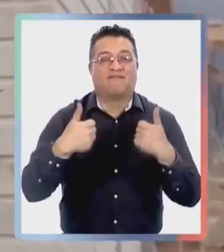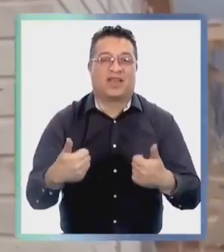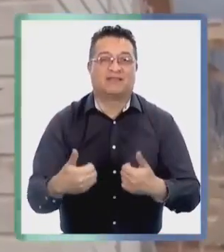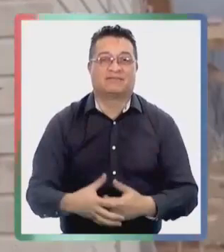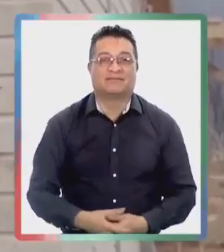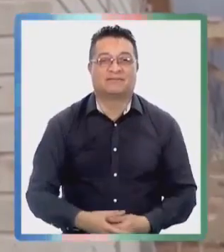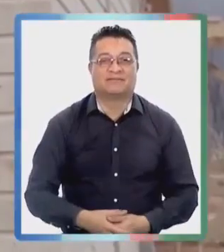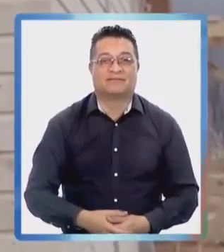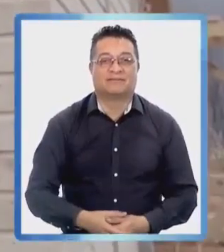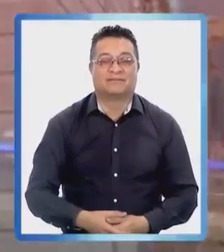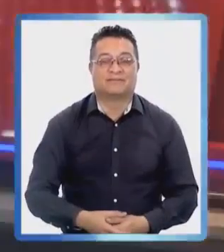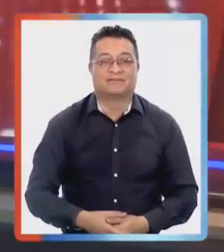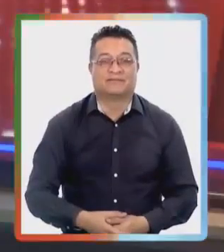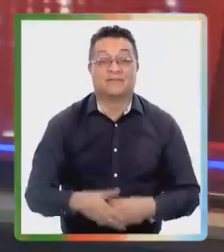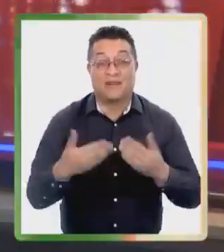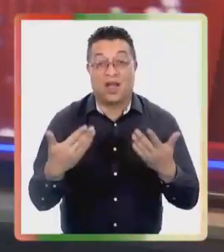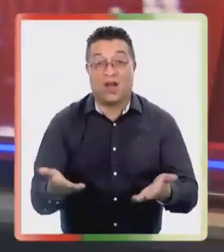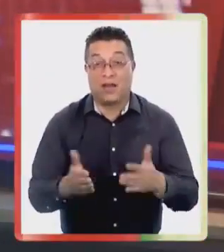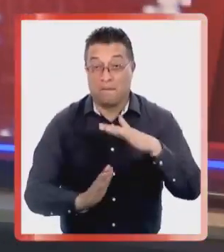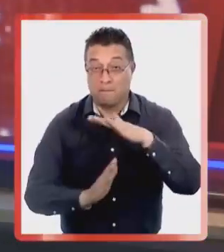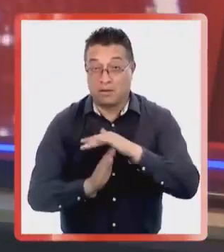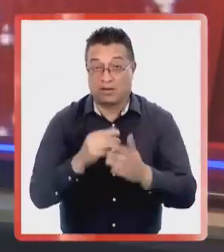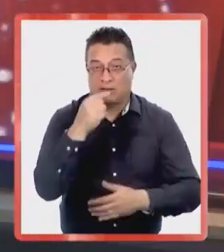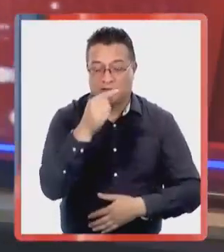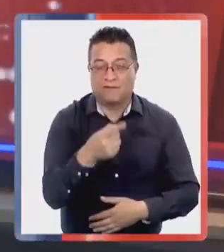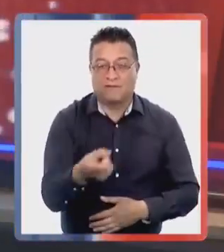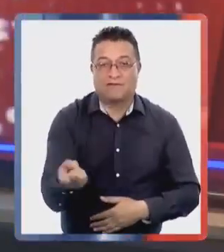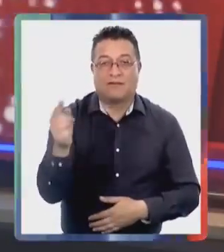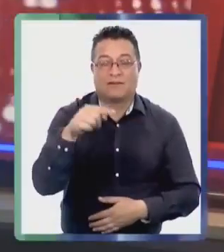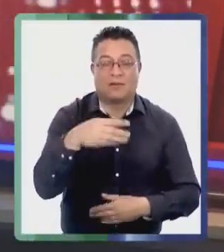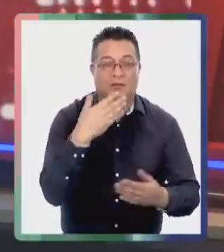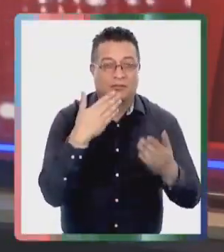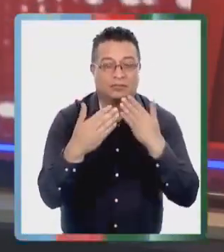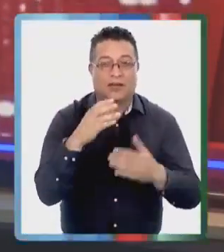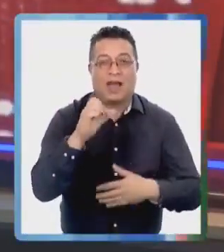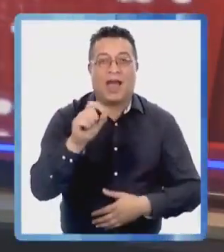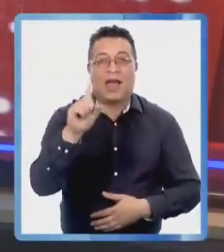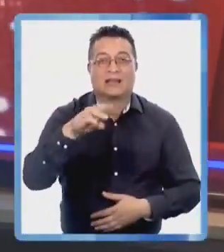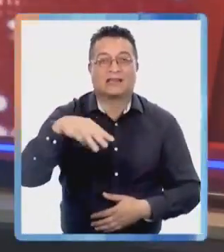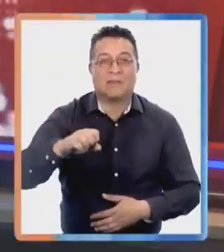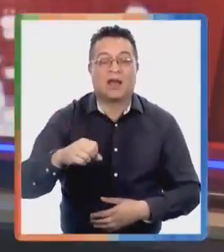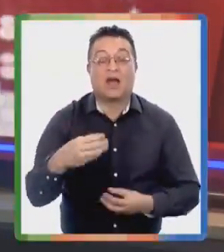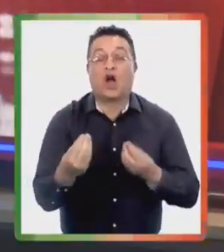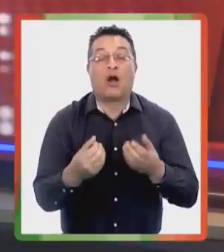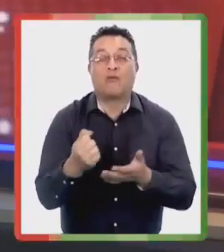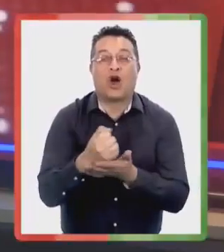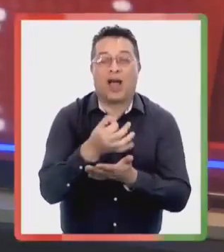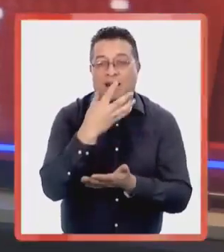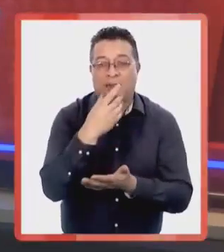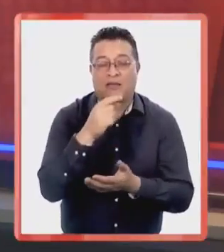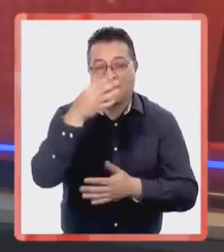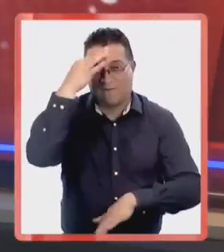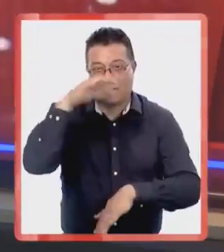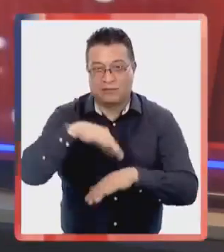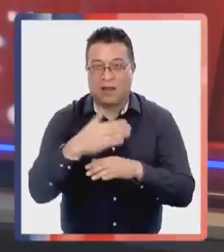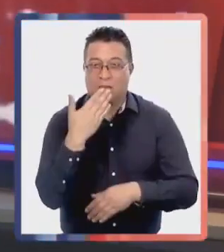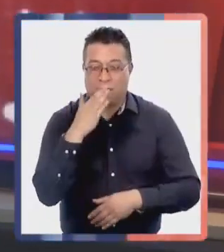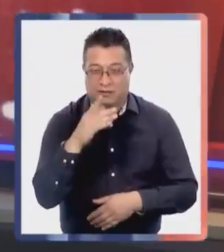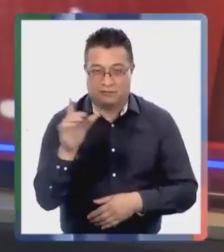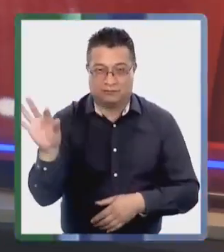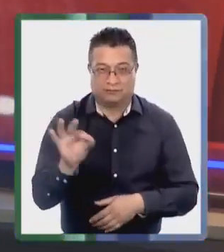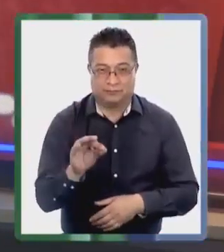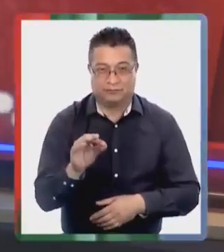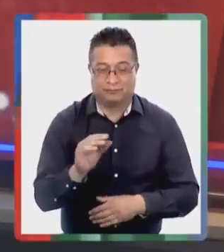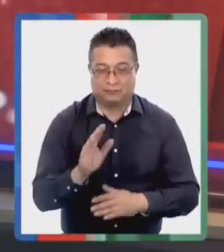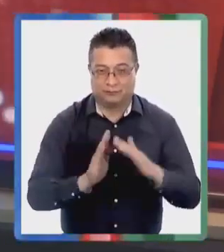resultan. Vamos a ir a la pausa y regresamos de inmediato para hablar del asma y cómo tratar esta enfermedad junto a una